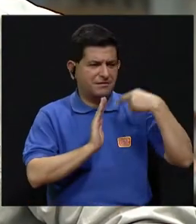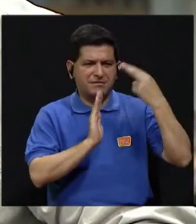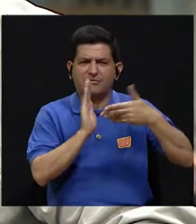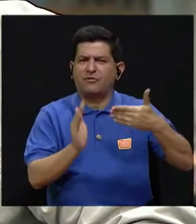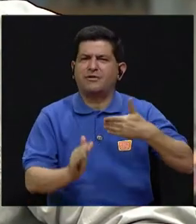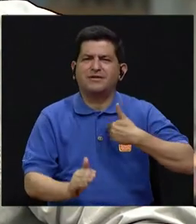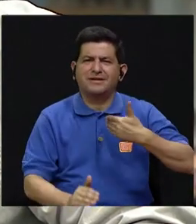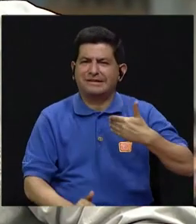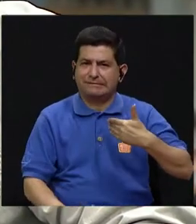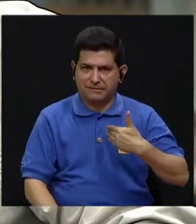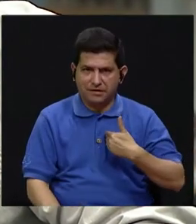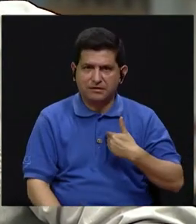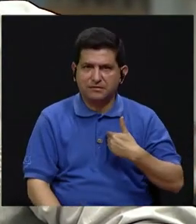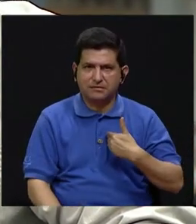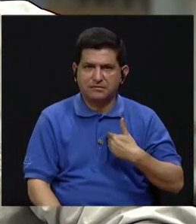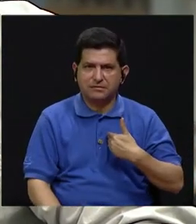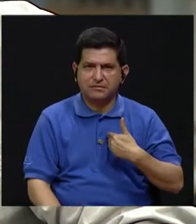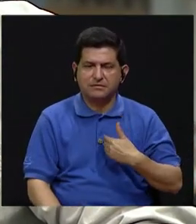papel juega